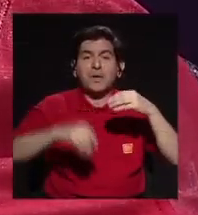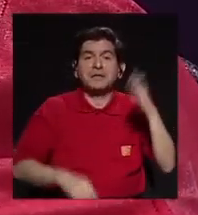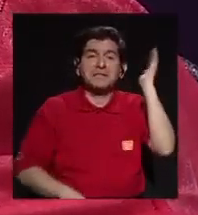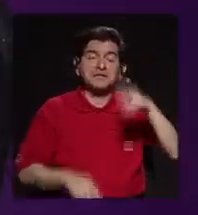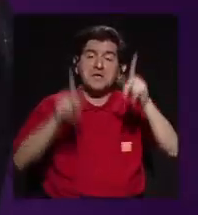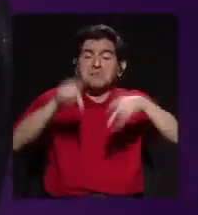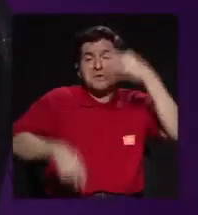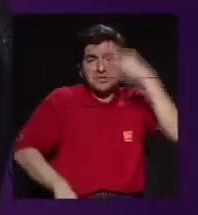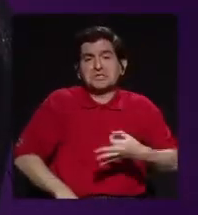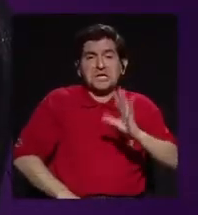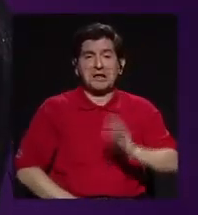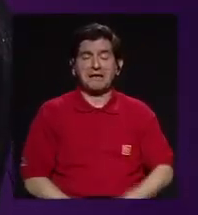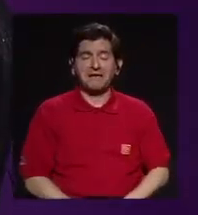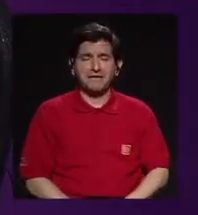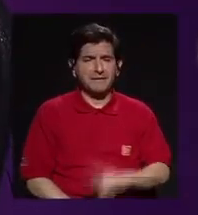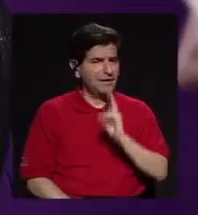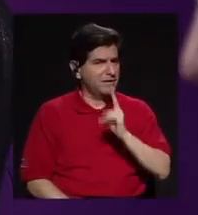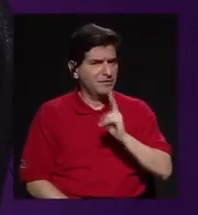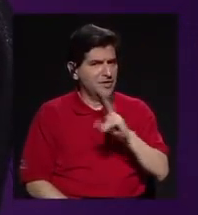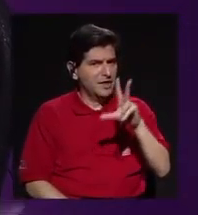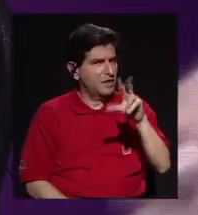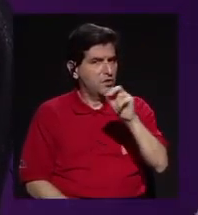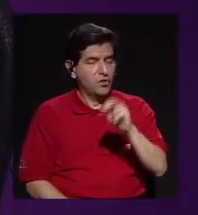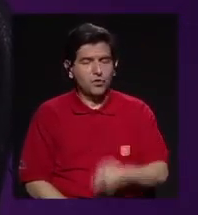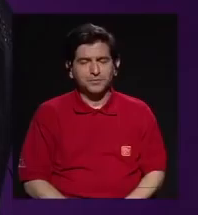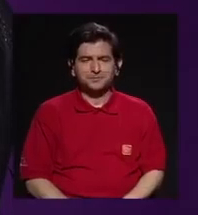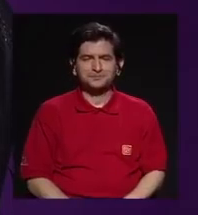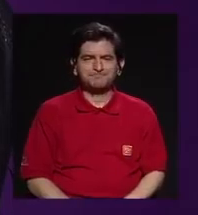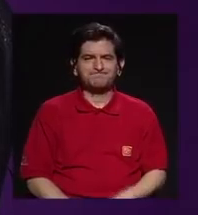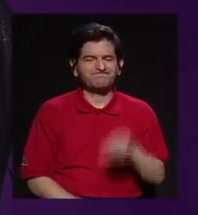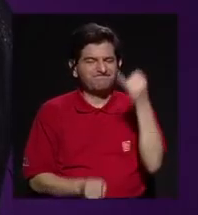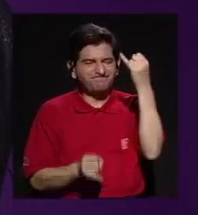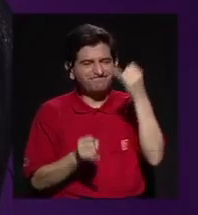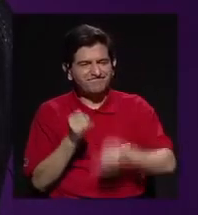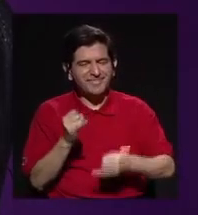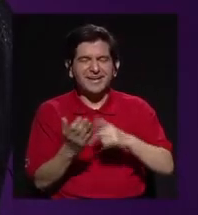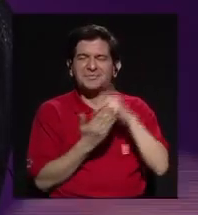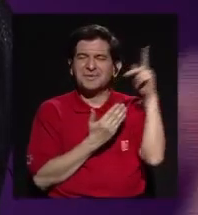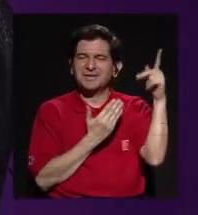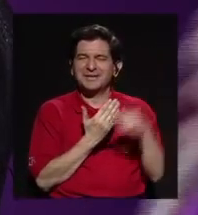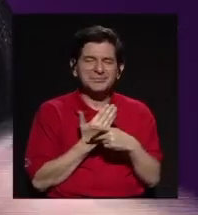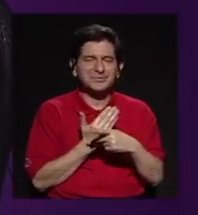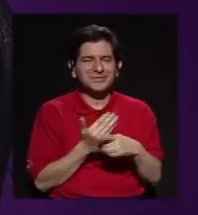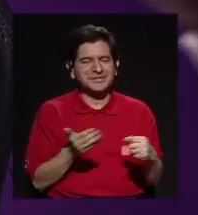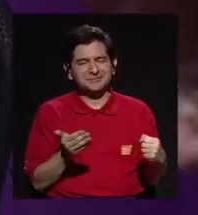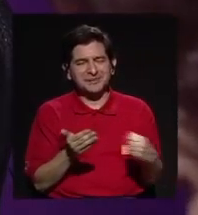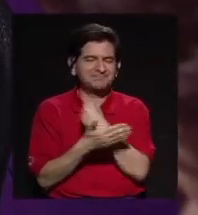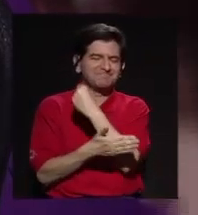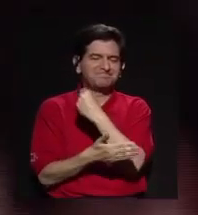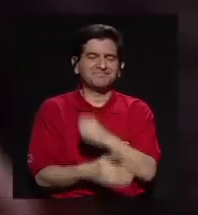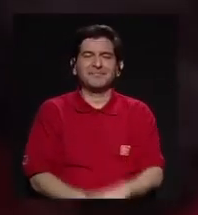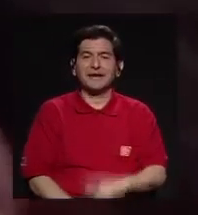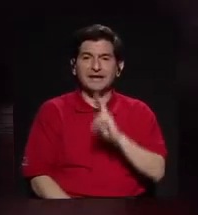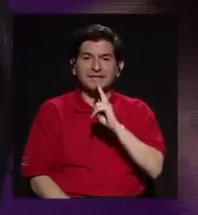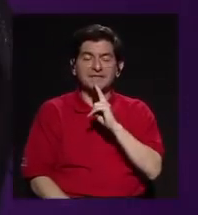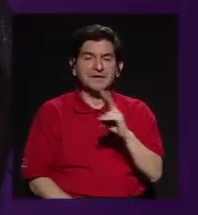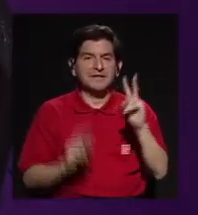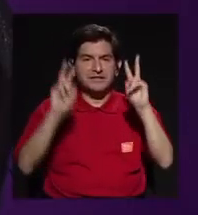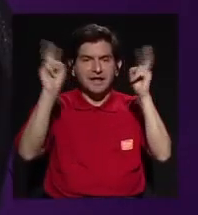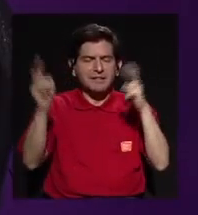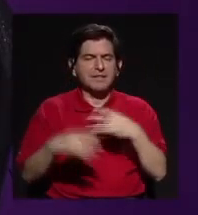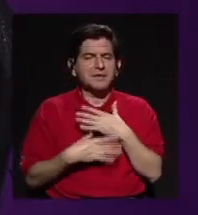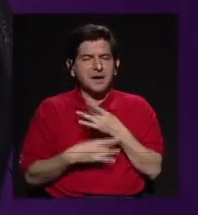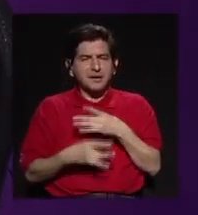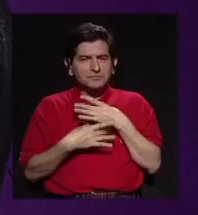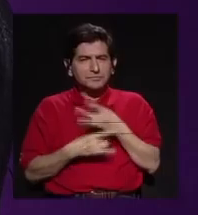crea. Y no es tan cierto. Exactamente, exactamente. Tenemos que terminar nuestro programa, porque realmente este tema es